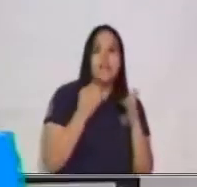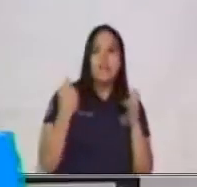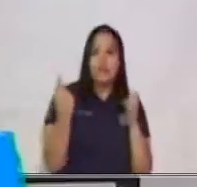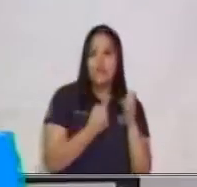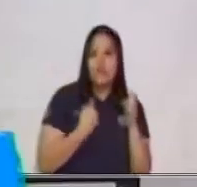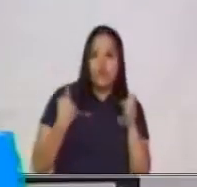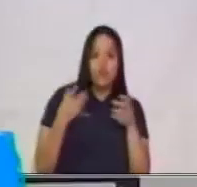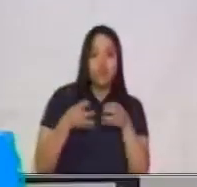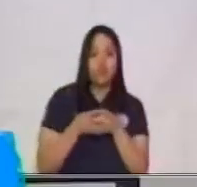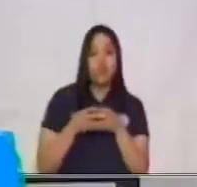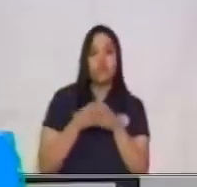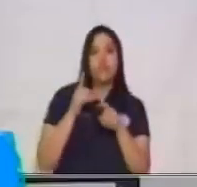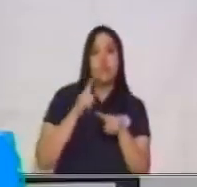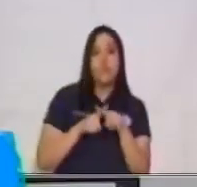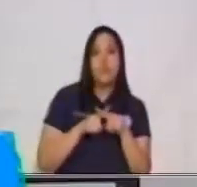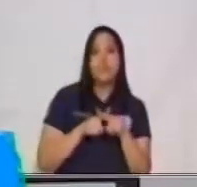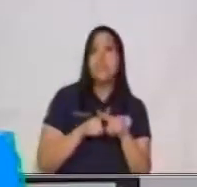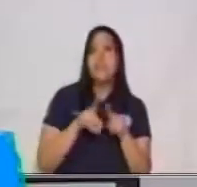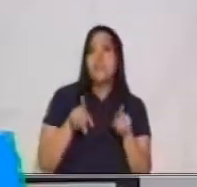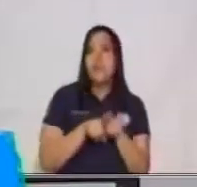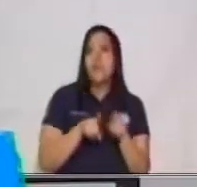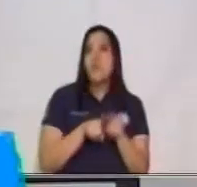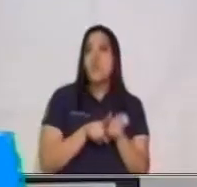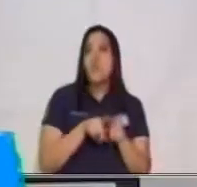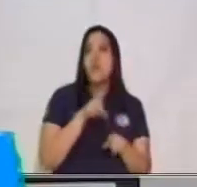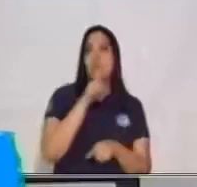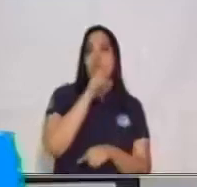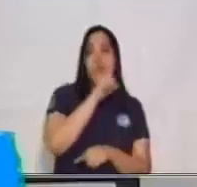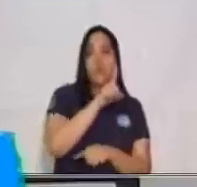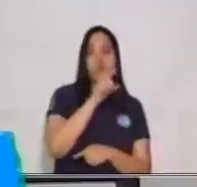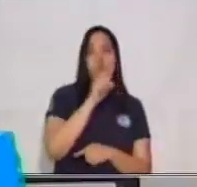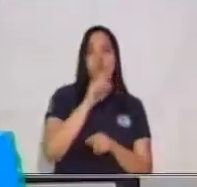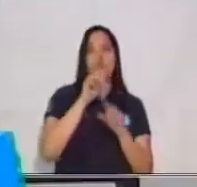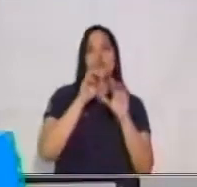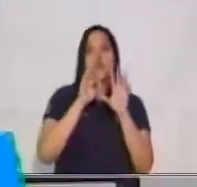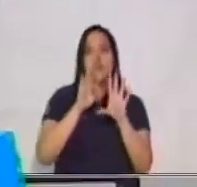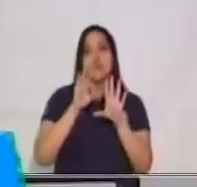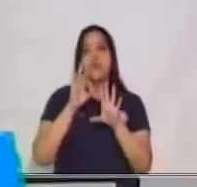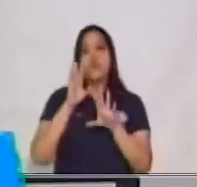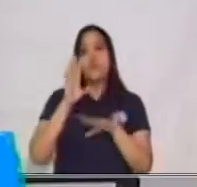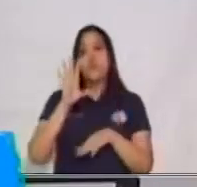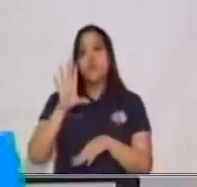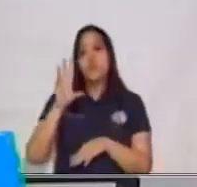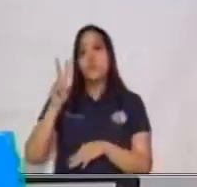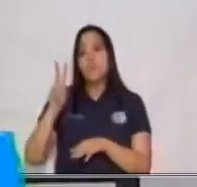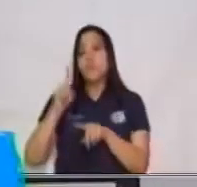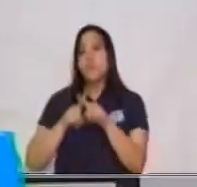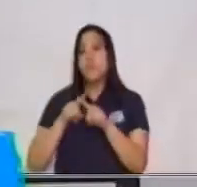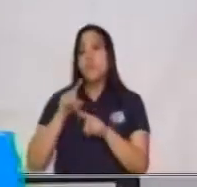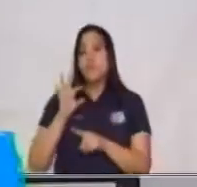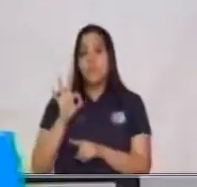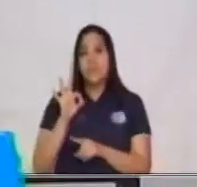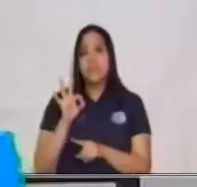los números. 25 por 1.852 por 3 y nos va a dar